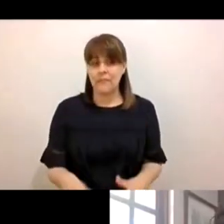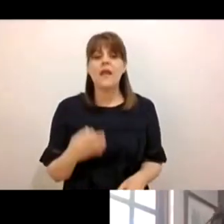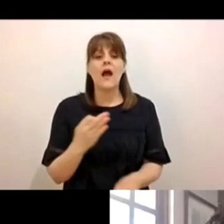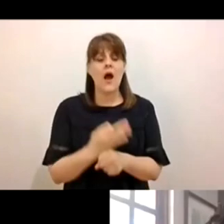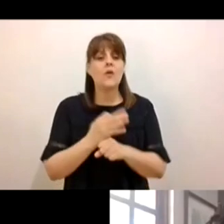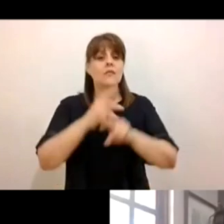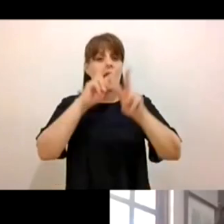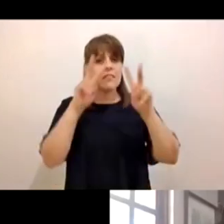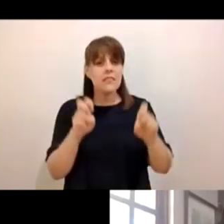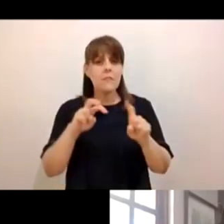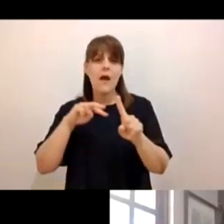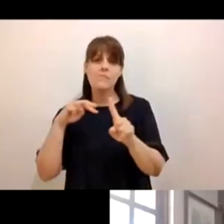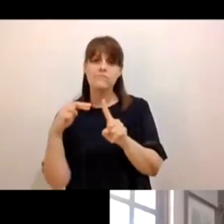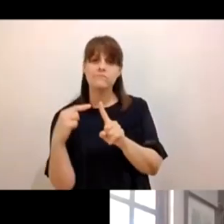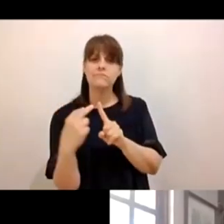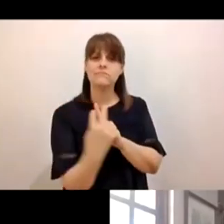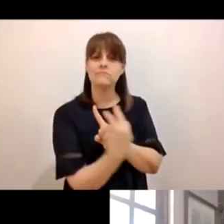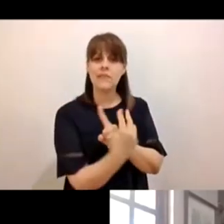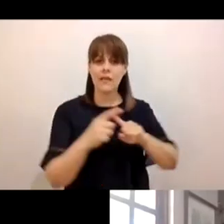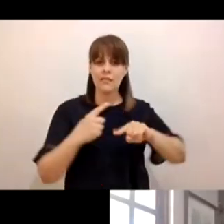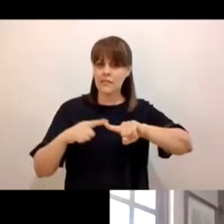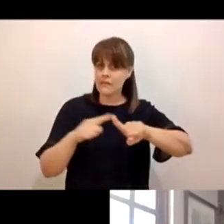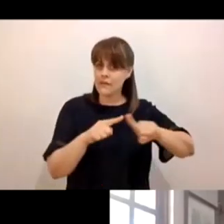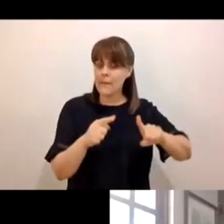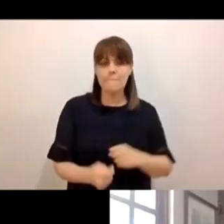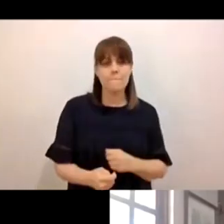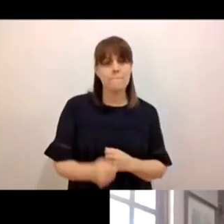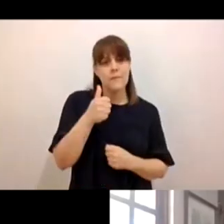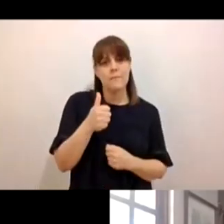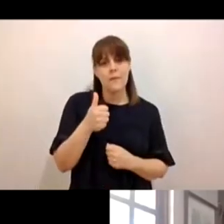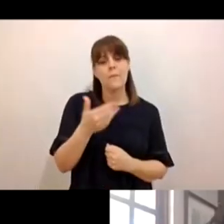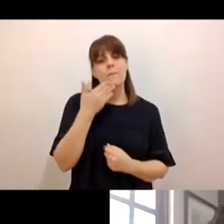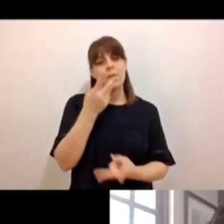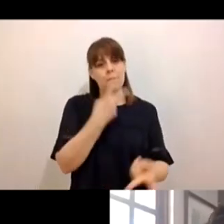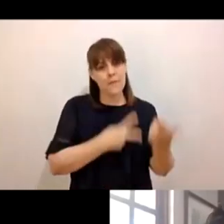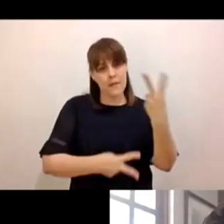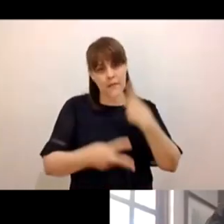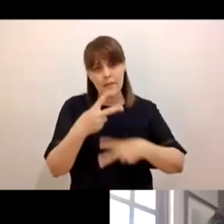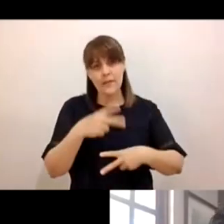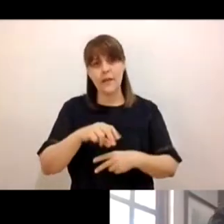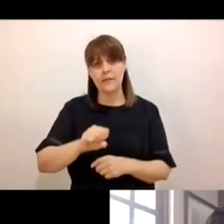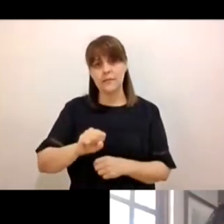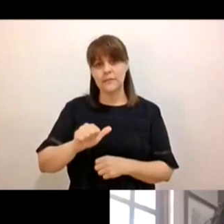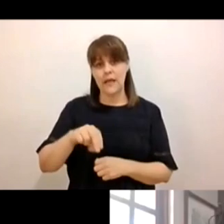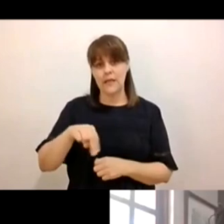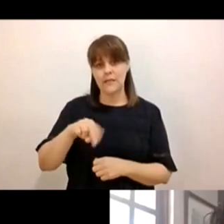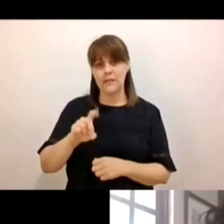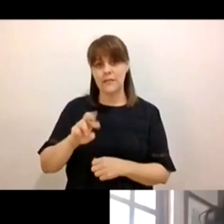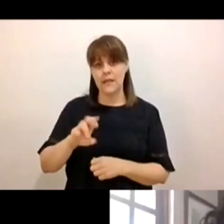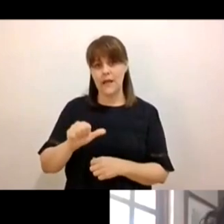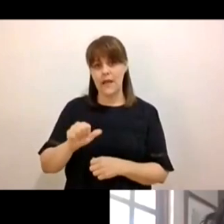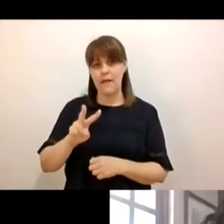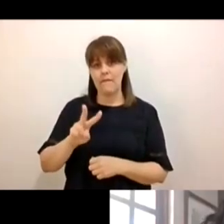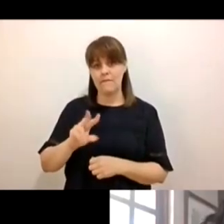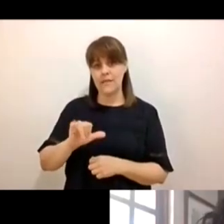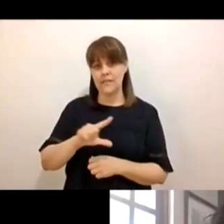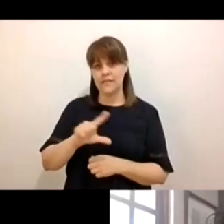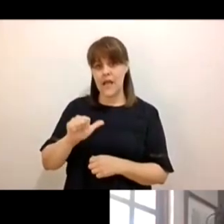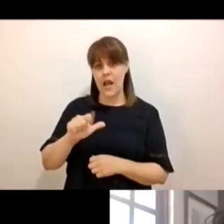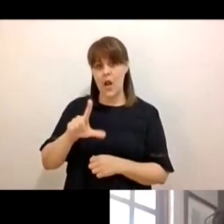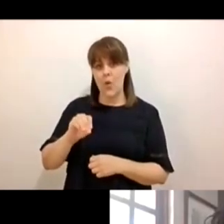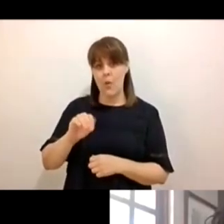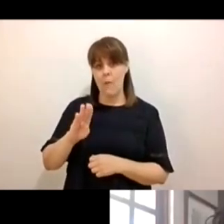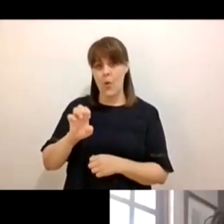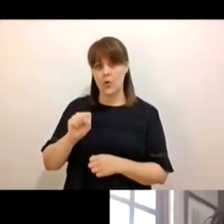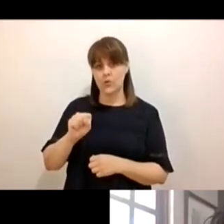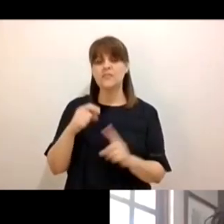desde varios ángulos quiero primero darle la bienvenida a Sandra Villalobos les voy a decir un poco más de su currículum para